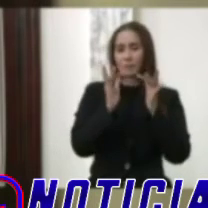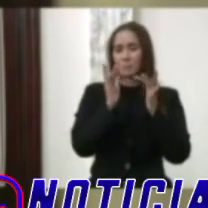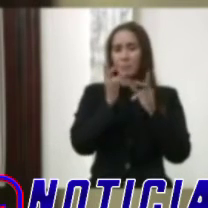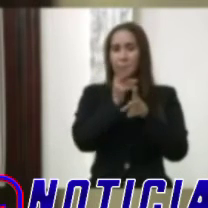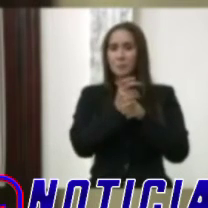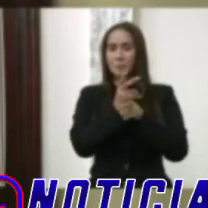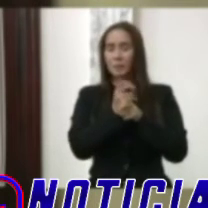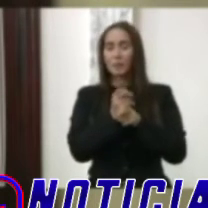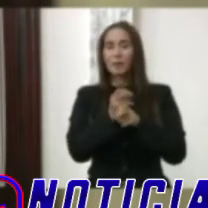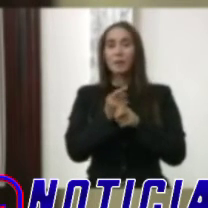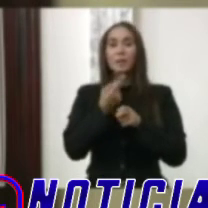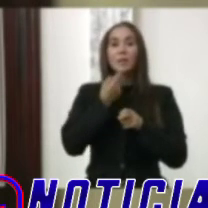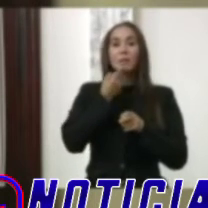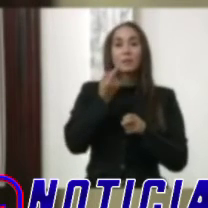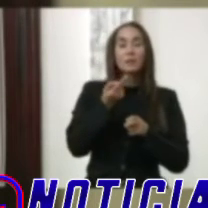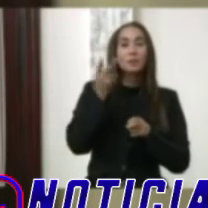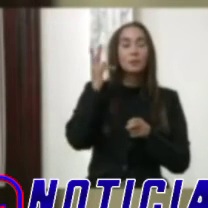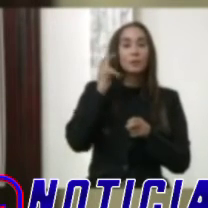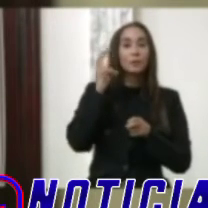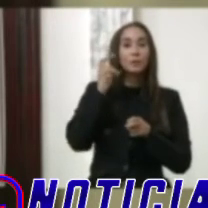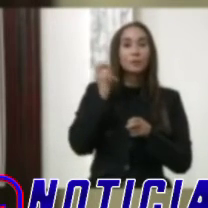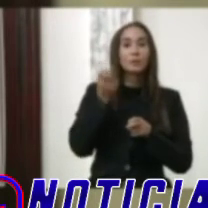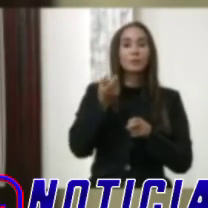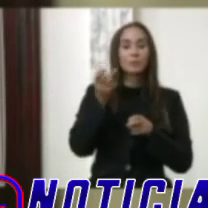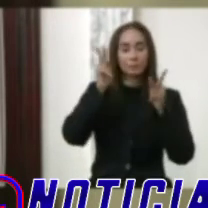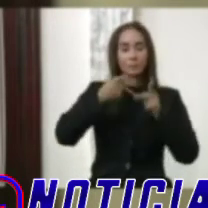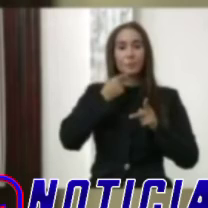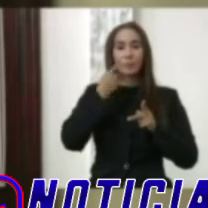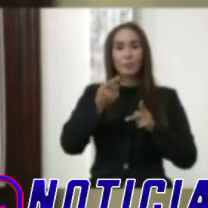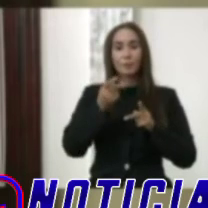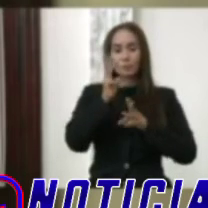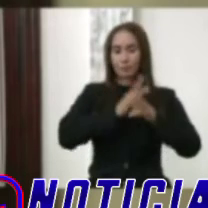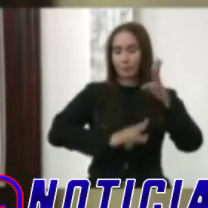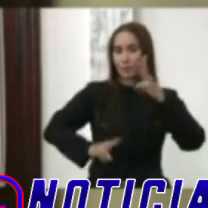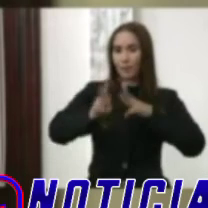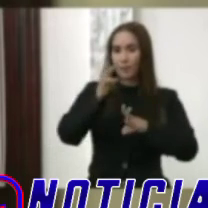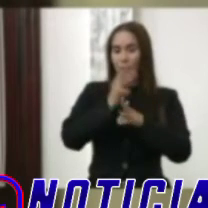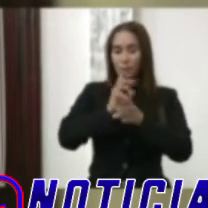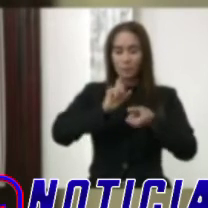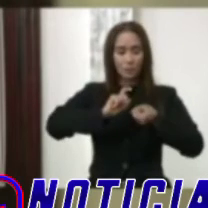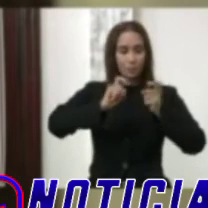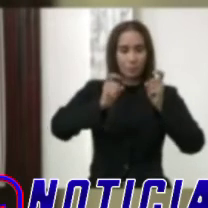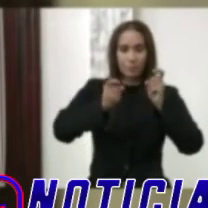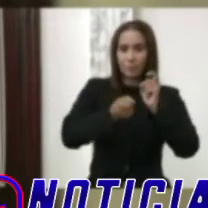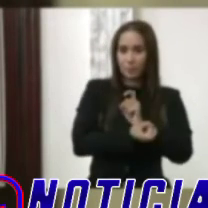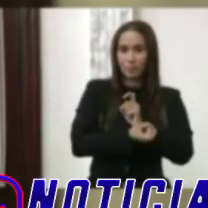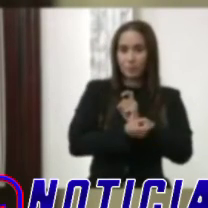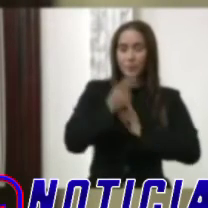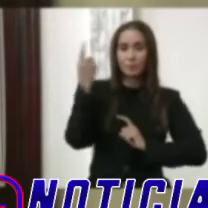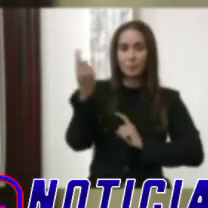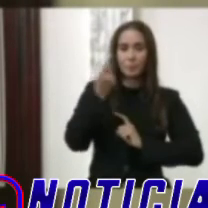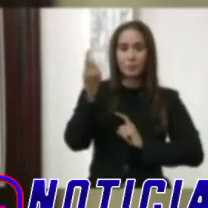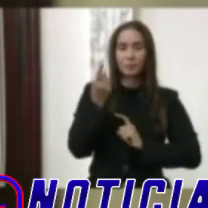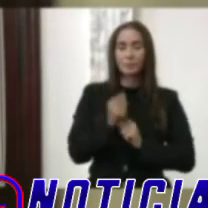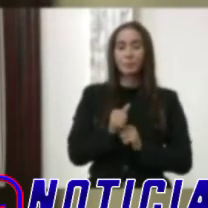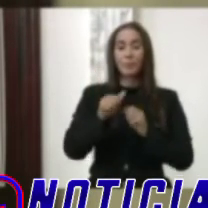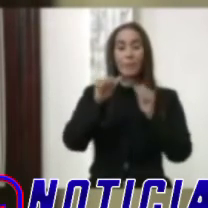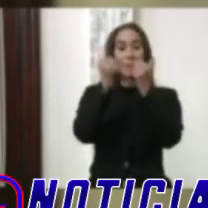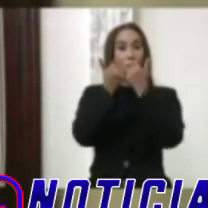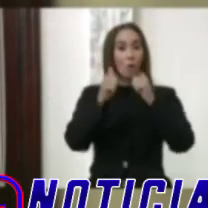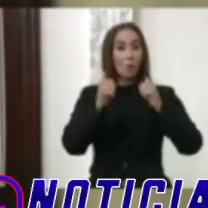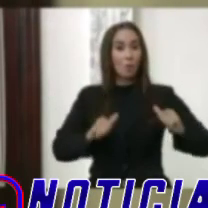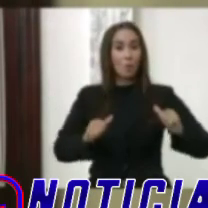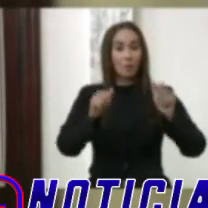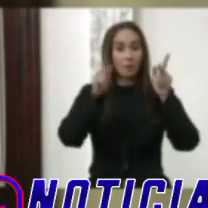decir que el mundo había cambiado para siempre, porque cualquiera con un teléfono móvil con acceso a Internet era un